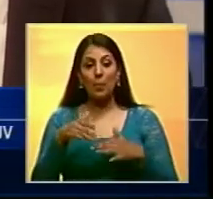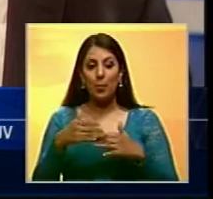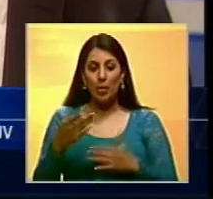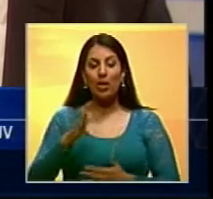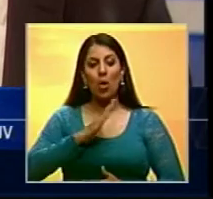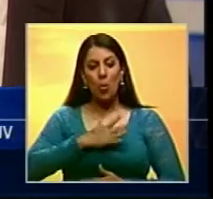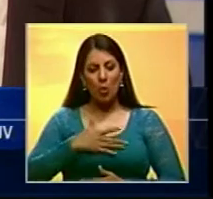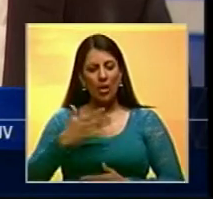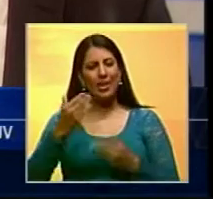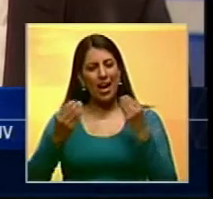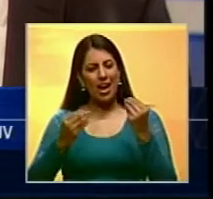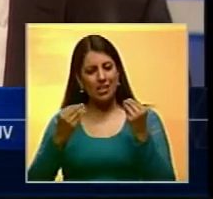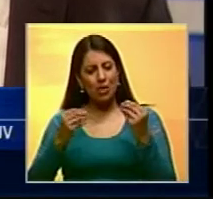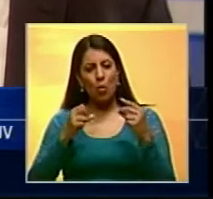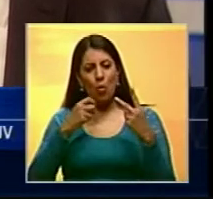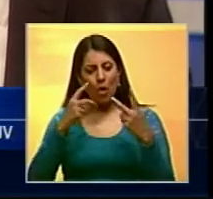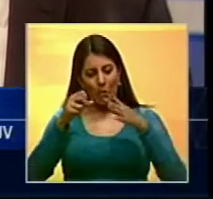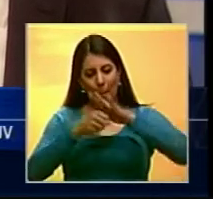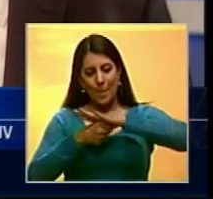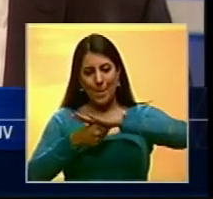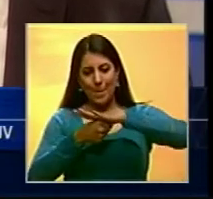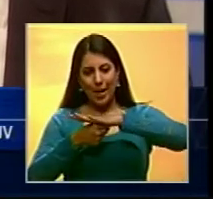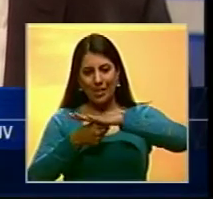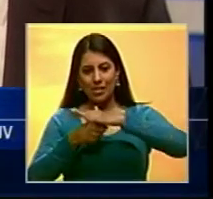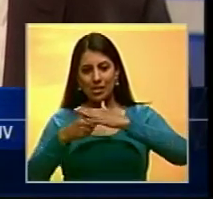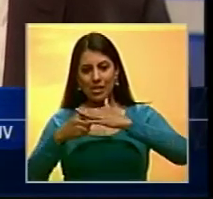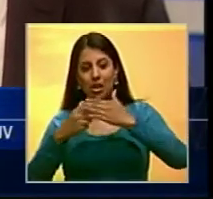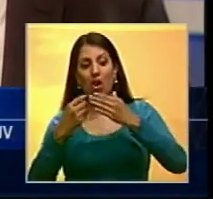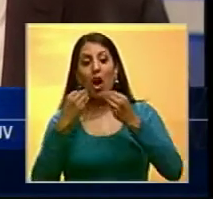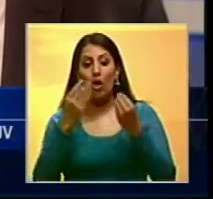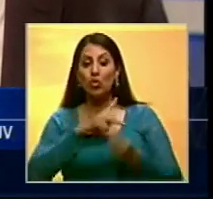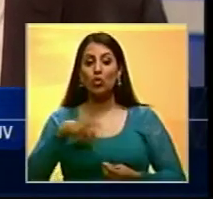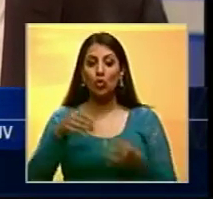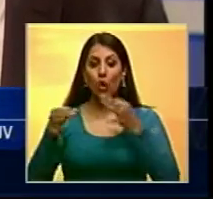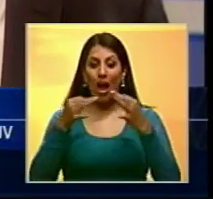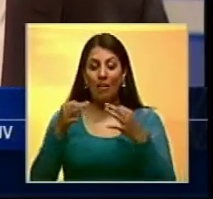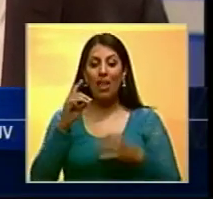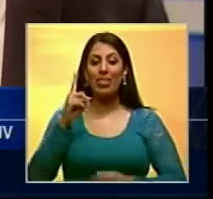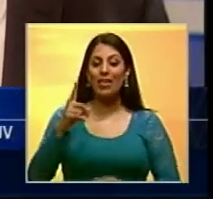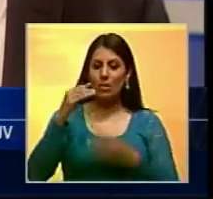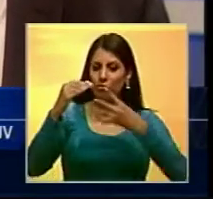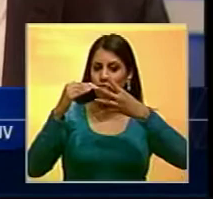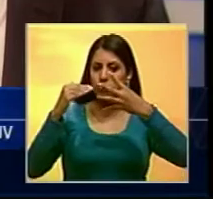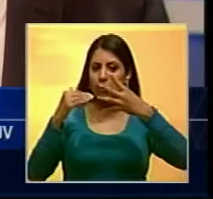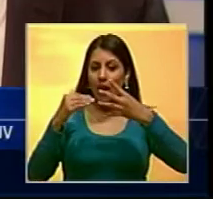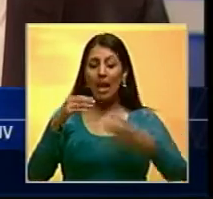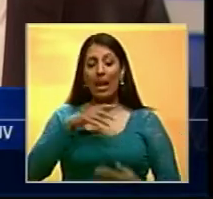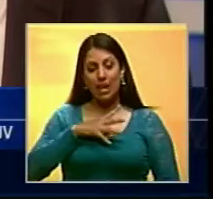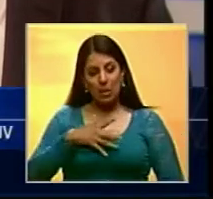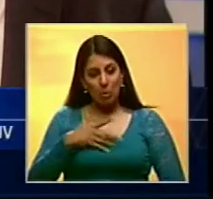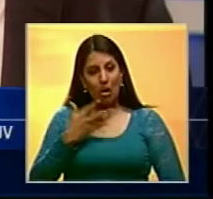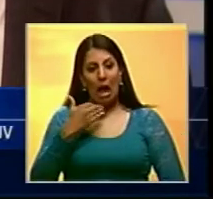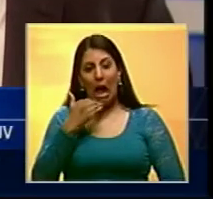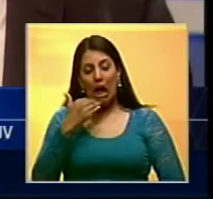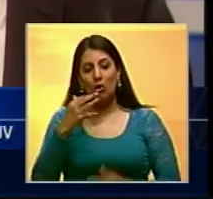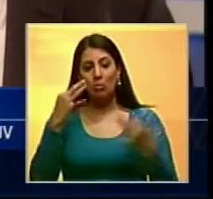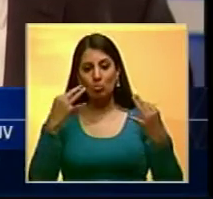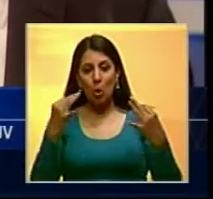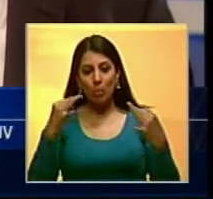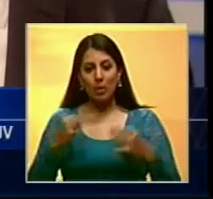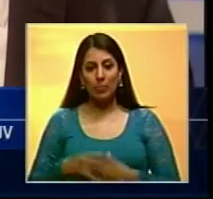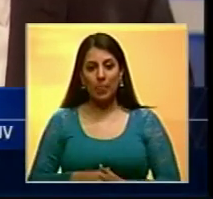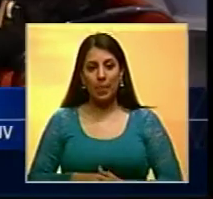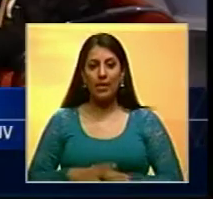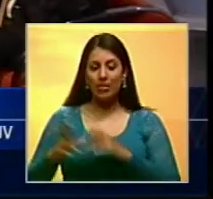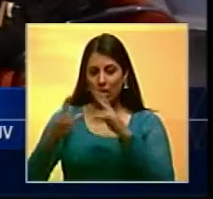se puede establecer unas bases sobre las cuales conversar las cosas que hay que conversar y que se pudiera ir a la normalización de